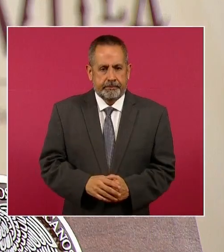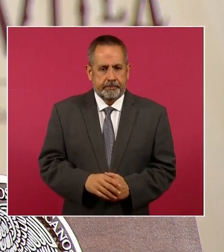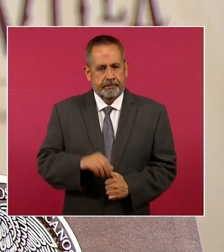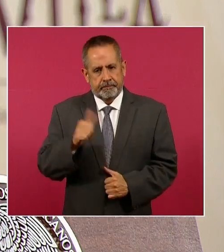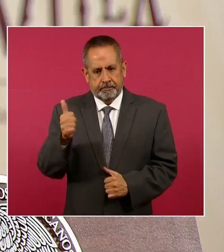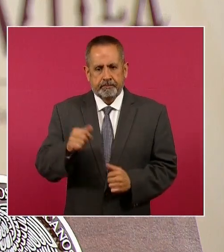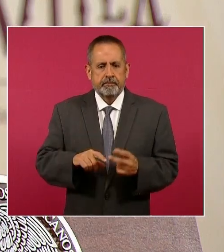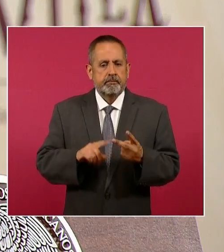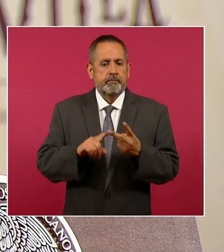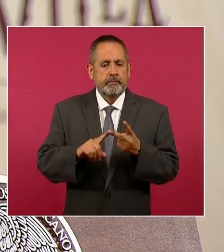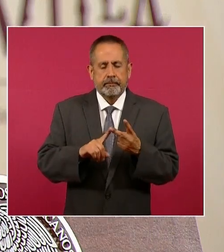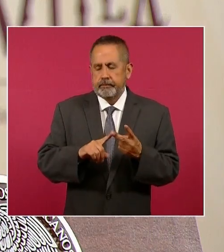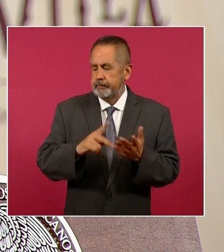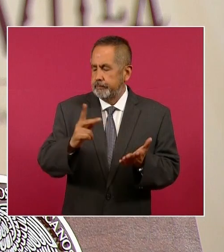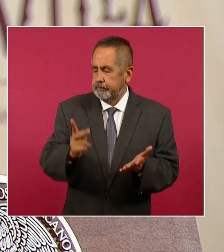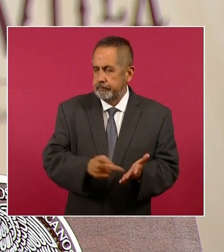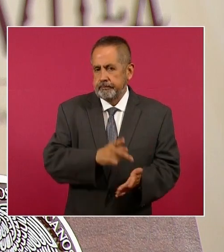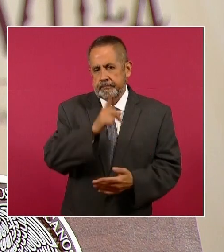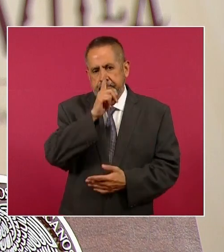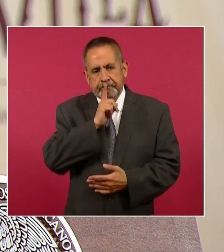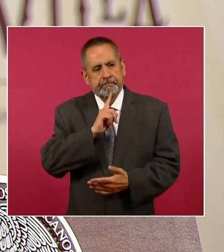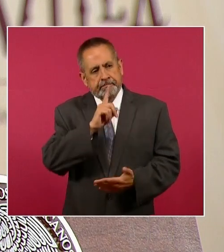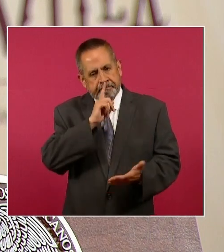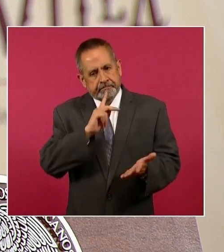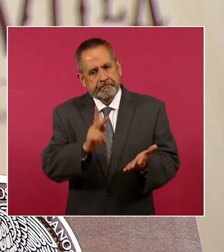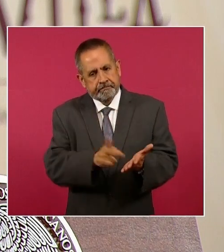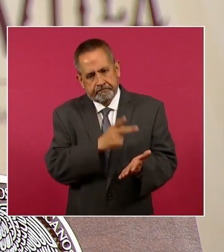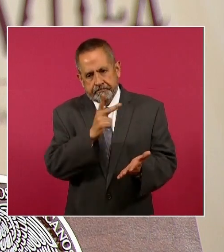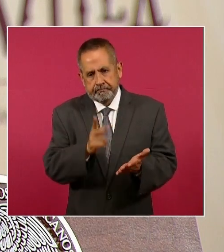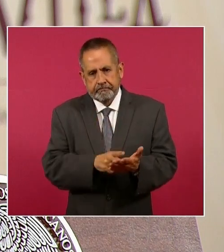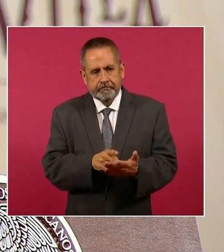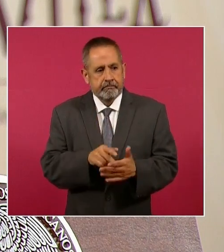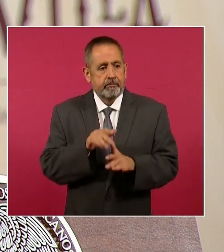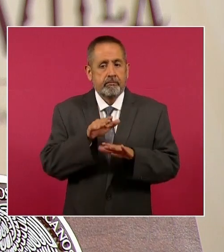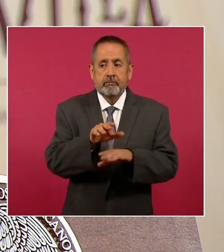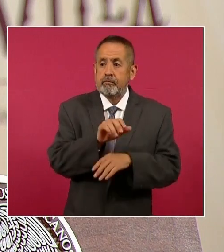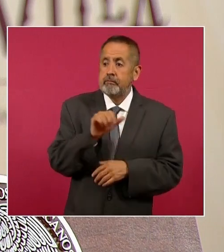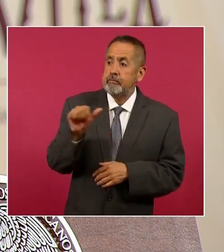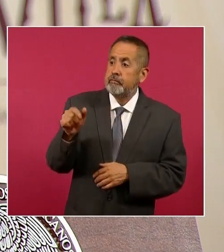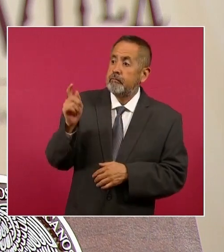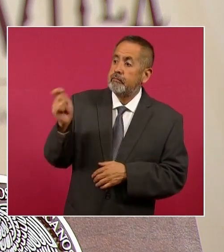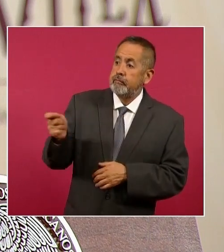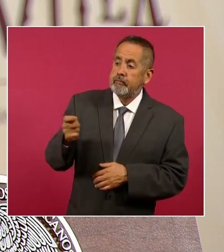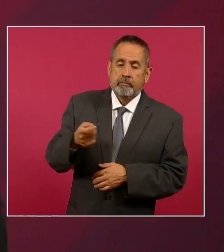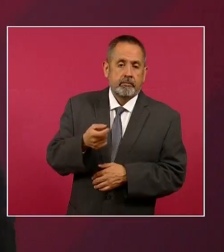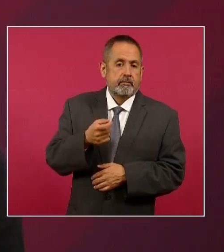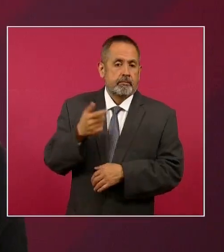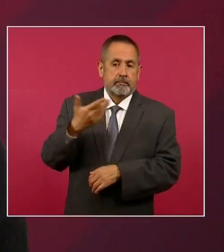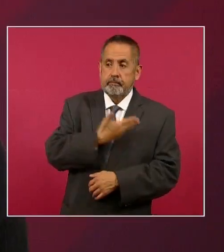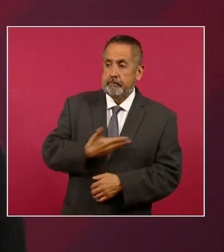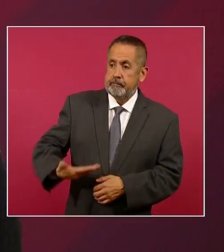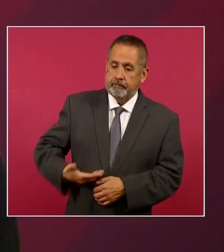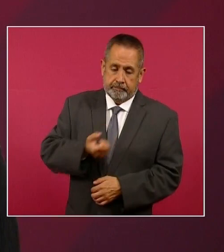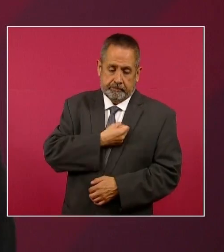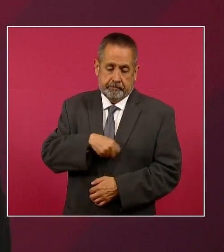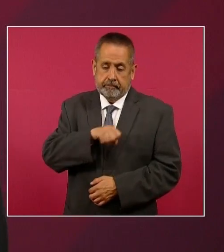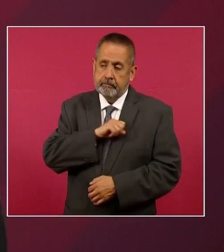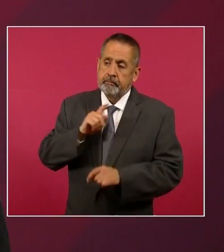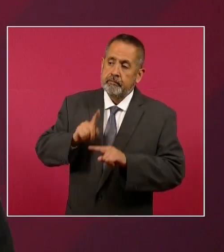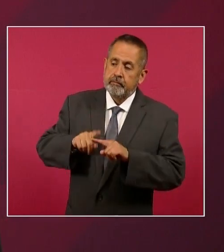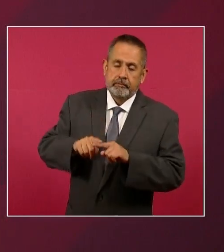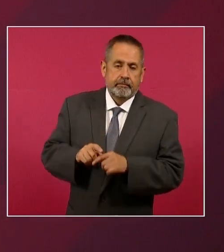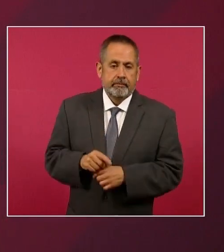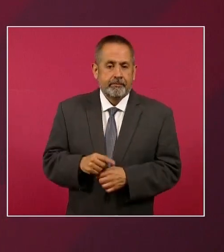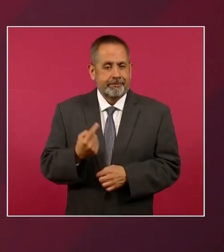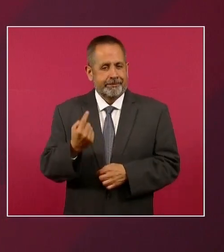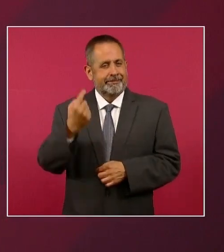Mienten otra vez sobre el estado de salud del presidente. El pasado fin de semana, durante